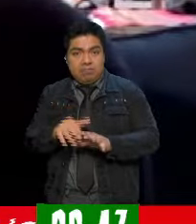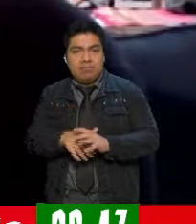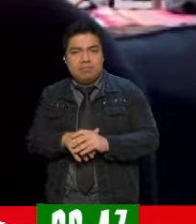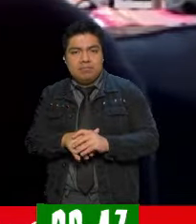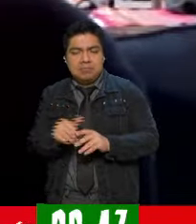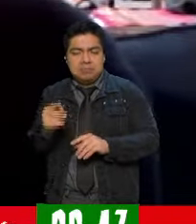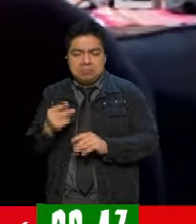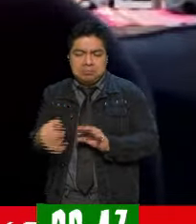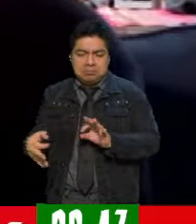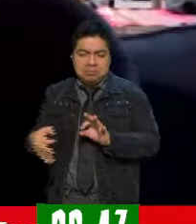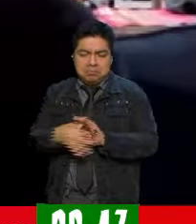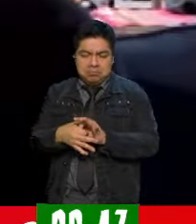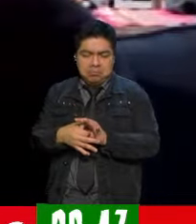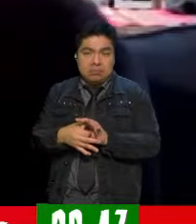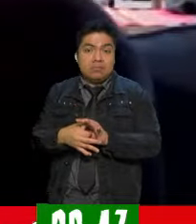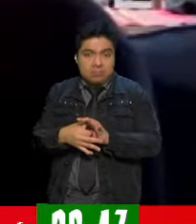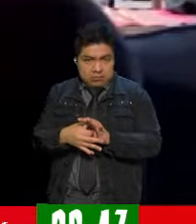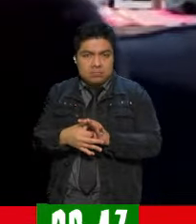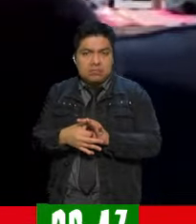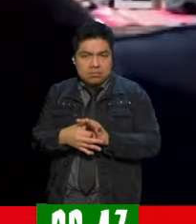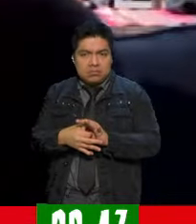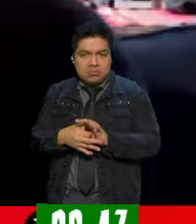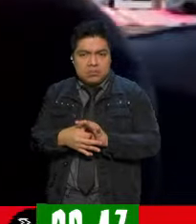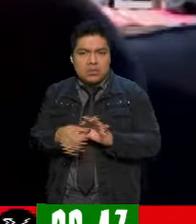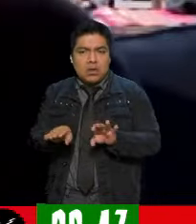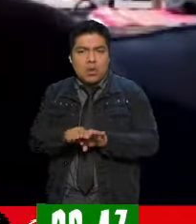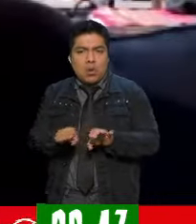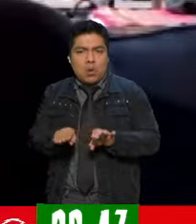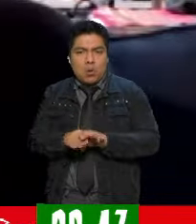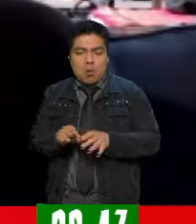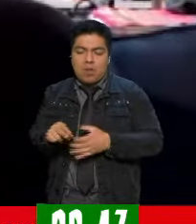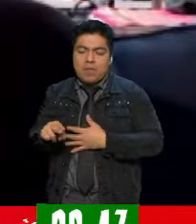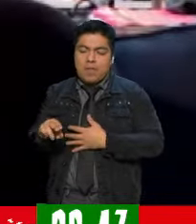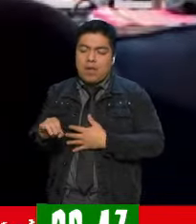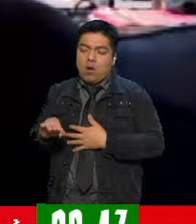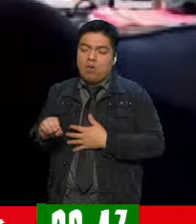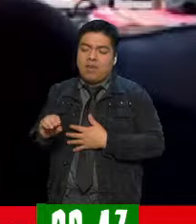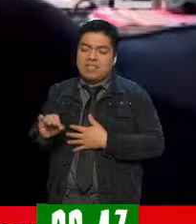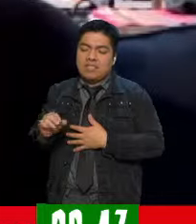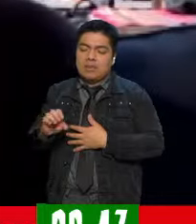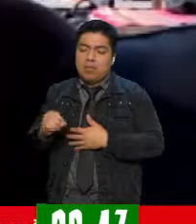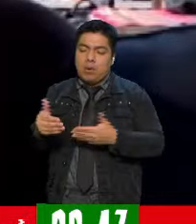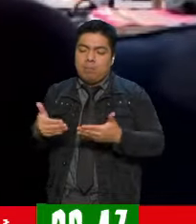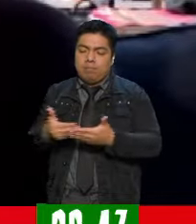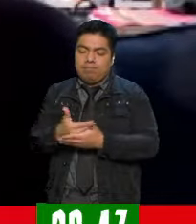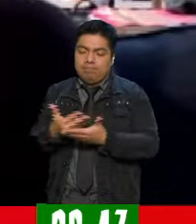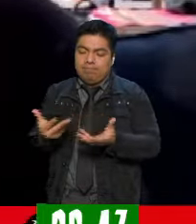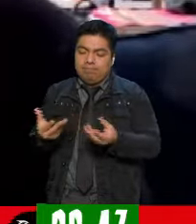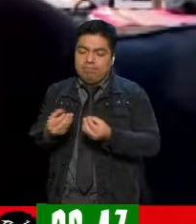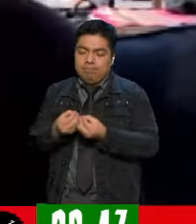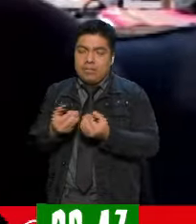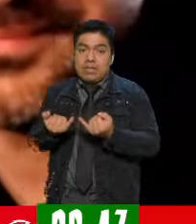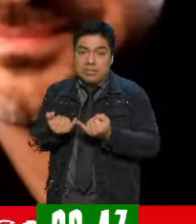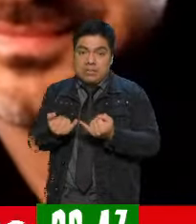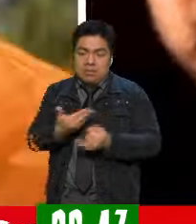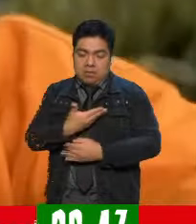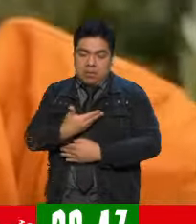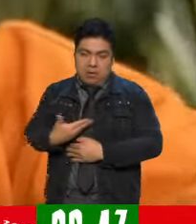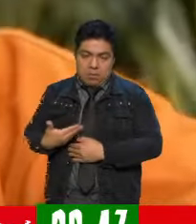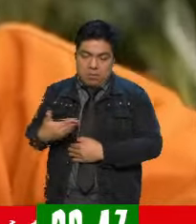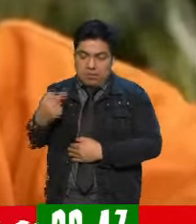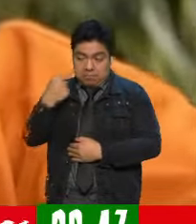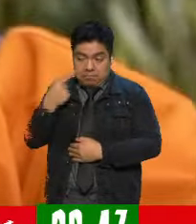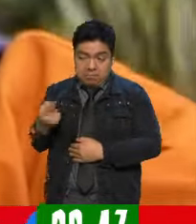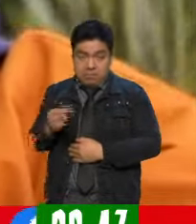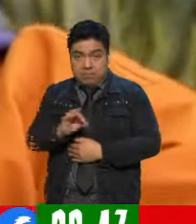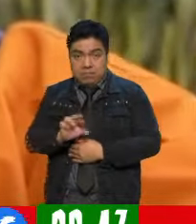Si lo unís con, claro, es el nacimiento de un neofascismo, claro que lo puedes unir con el presidente actual. Pues bueno, Fer, ahí